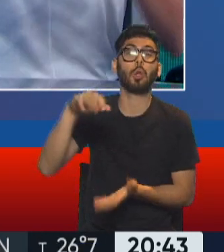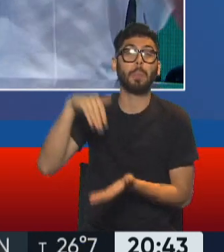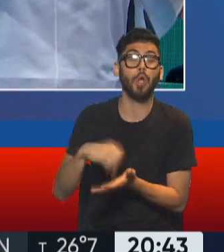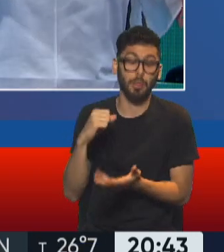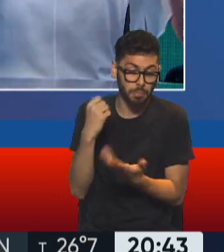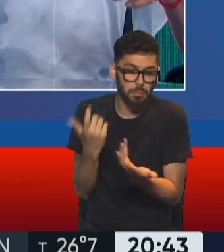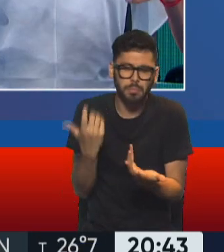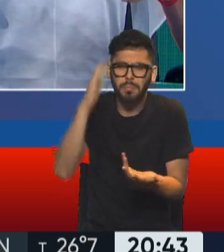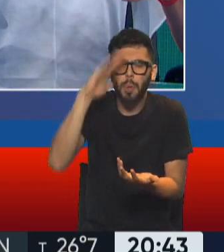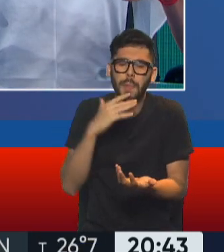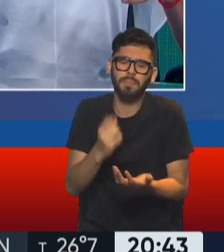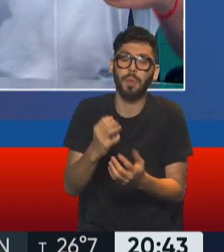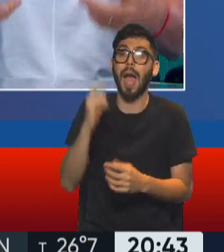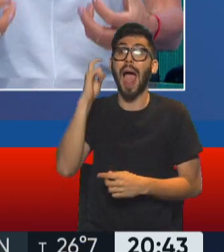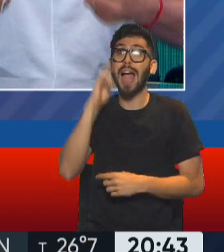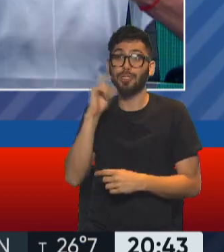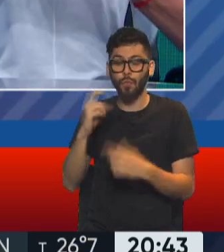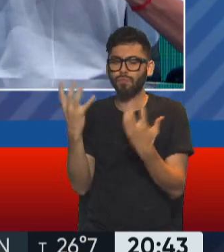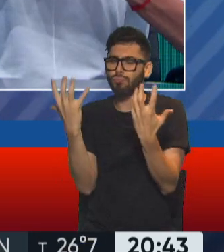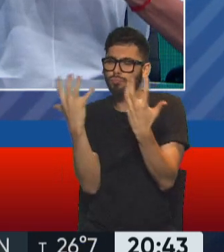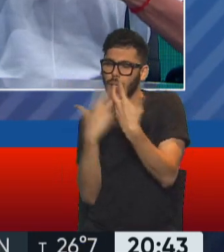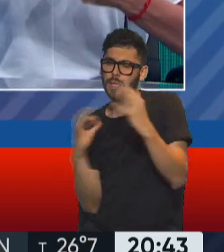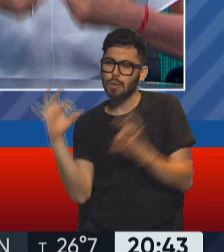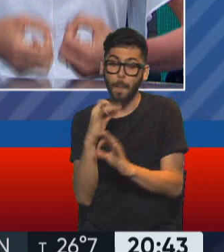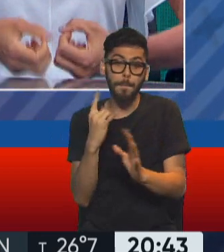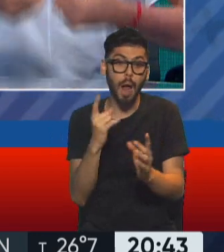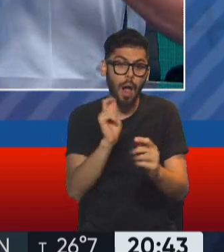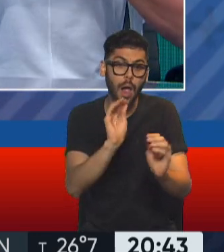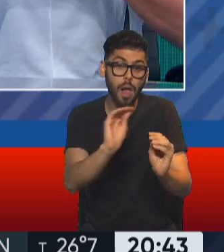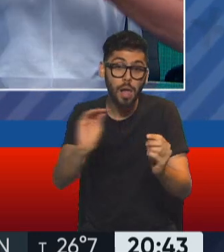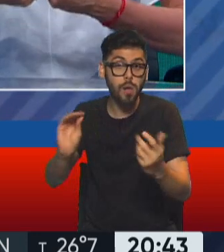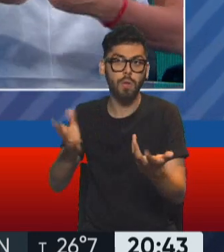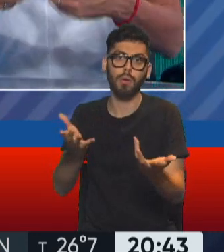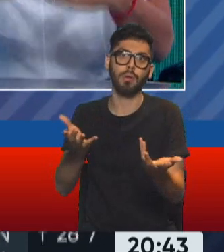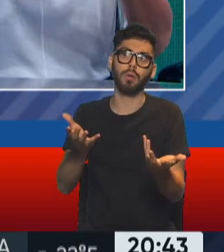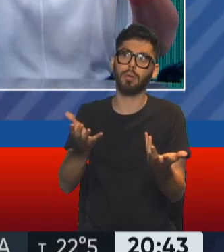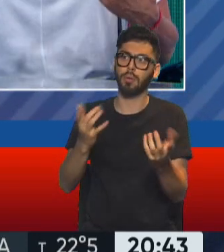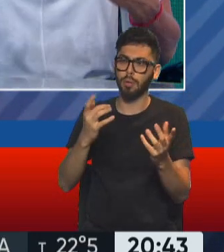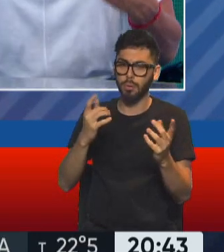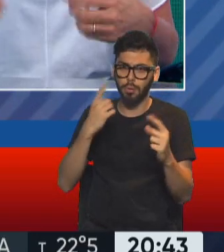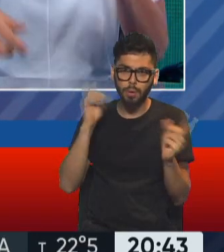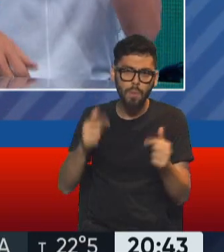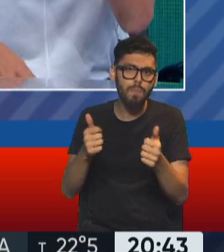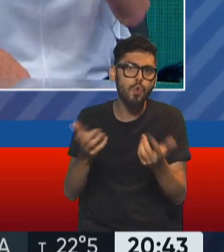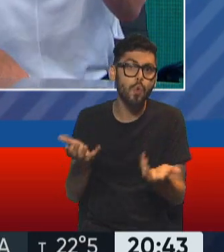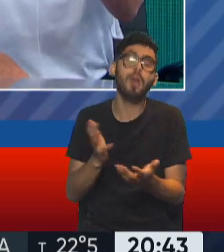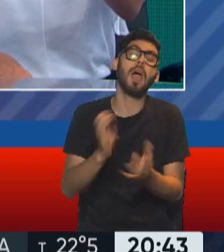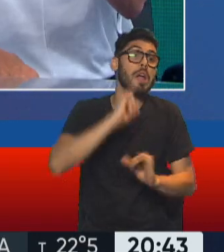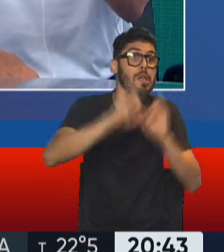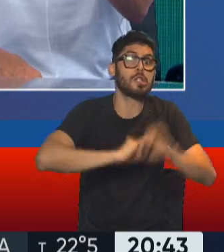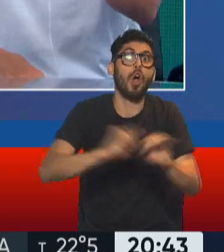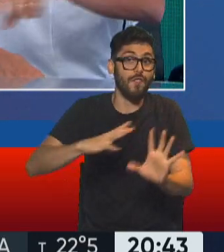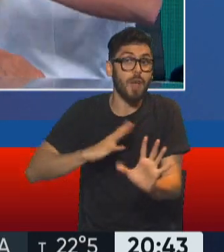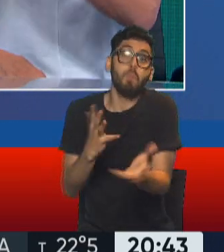sistema que hizo Axel Kicillof para el retorno a la escuela ha sido impresionante. Quizás no lo contamos, pero como Nancy